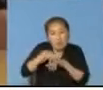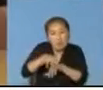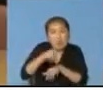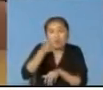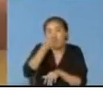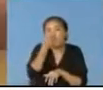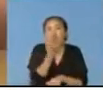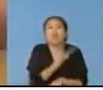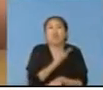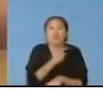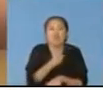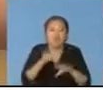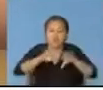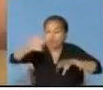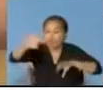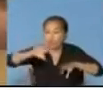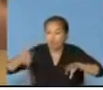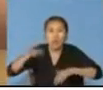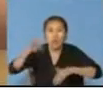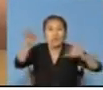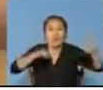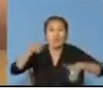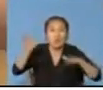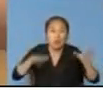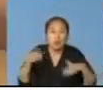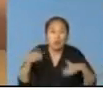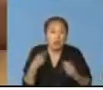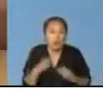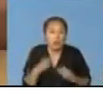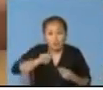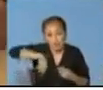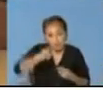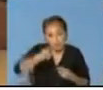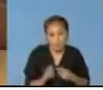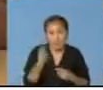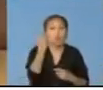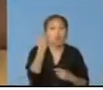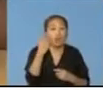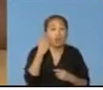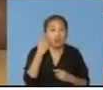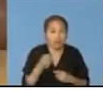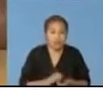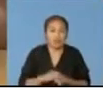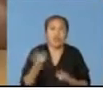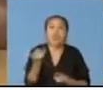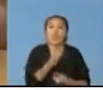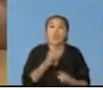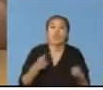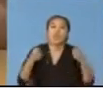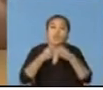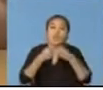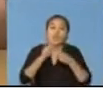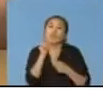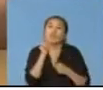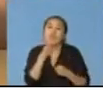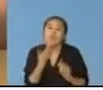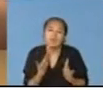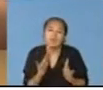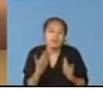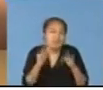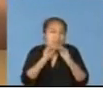última marcha que se llevó adelante el 21 de febrero. La convocatoria será mañana, 1 de la tarde, en el Sindicato del